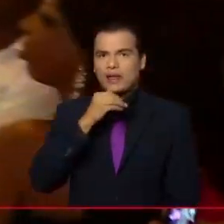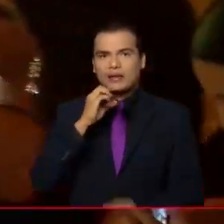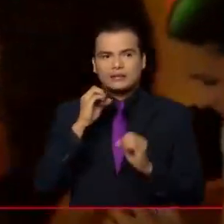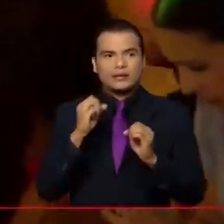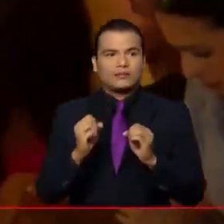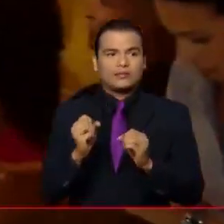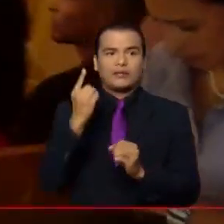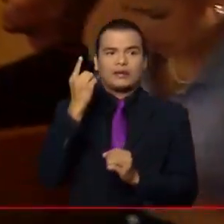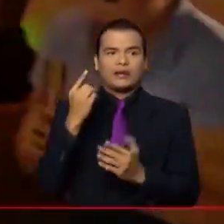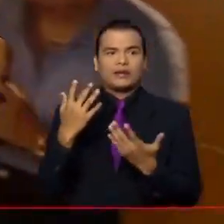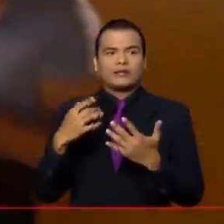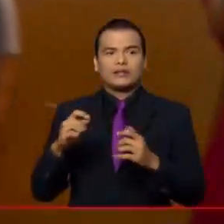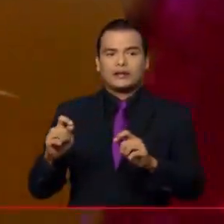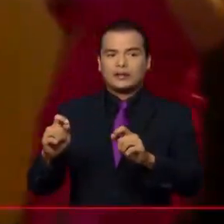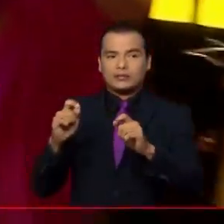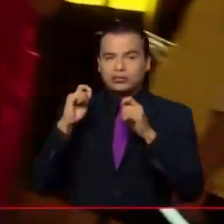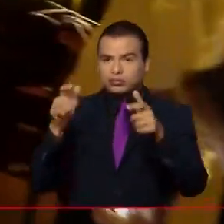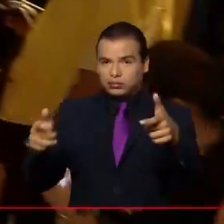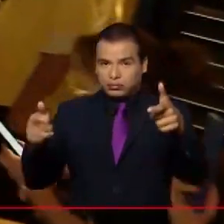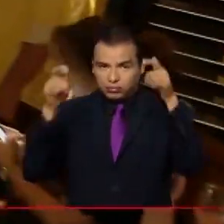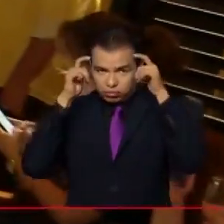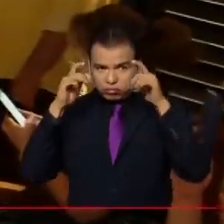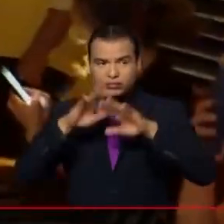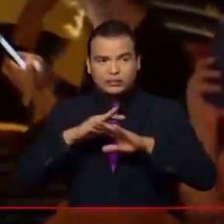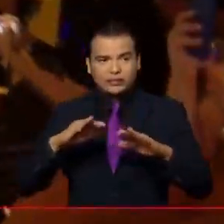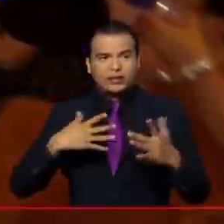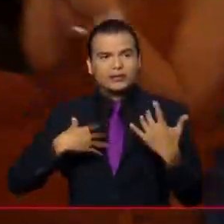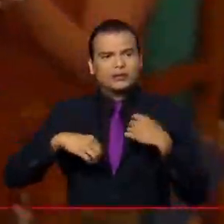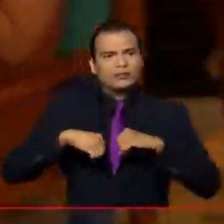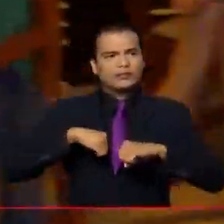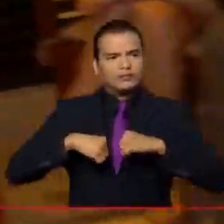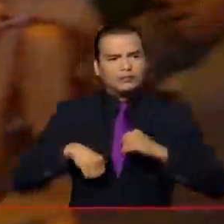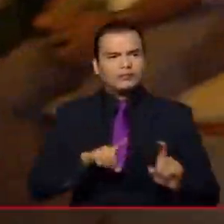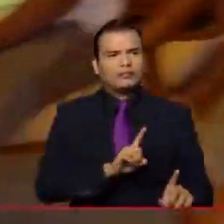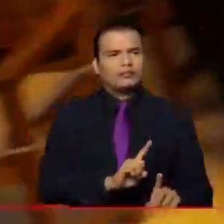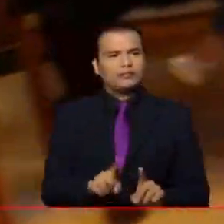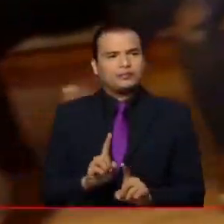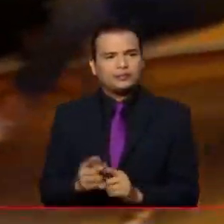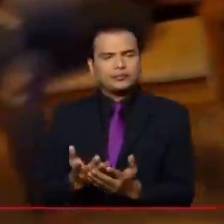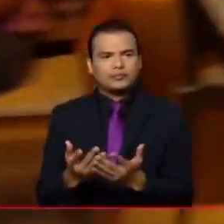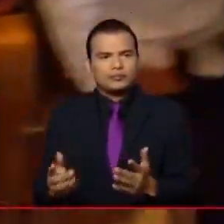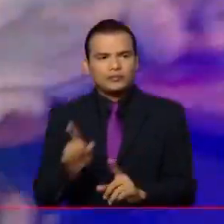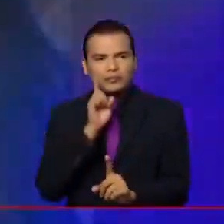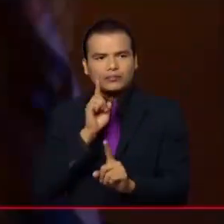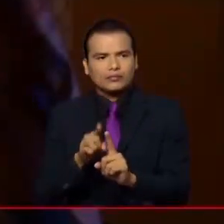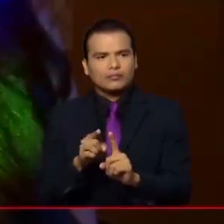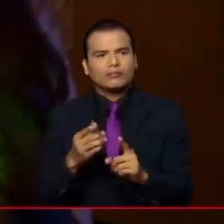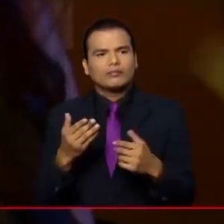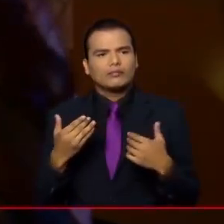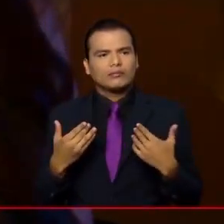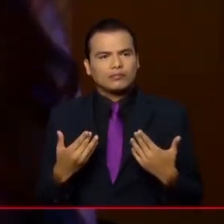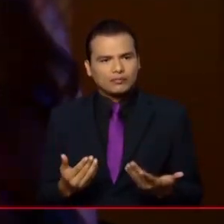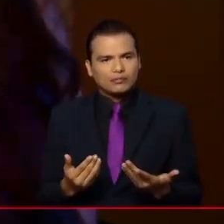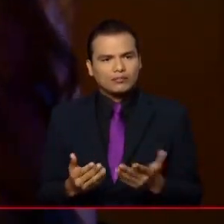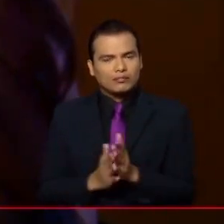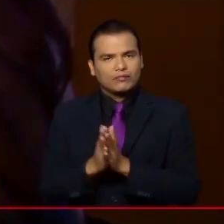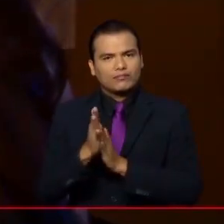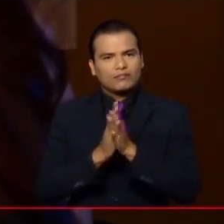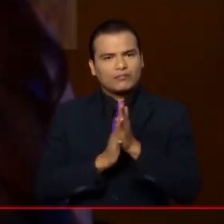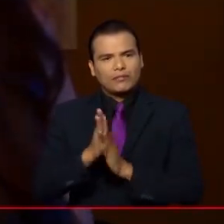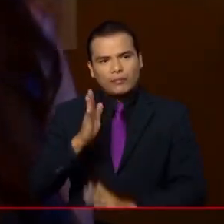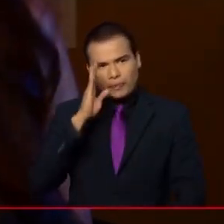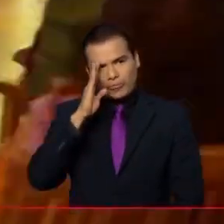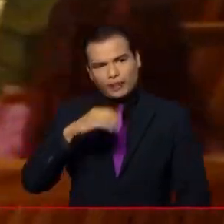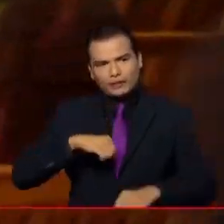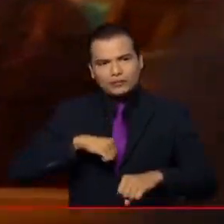que he vivido, todo lo que he construido, lo hemos hecho desde las cosas más pequeñas para lograr cosas muy enormes como lo que